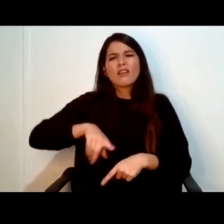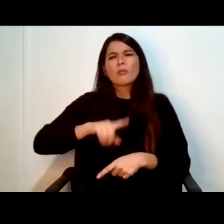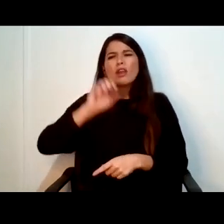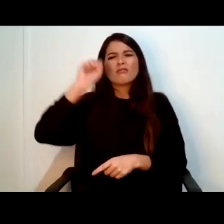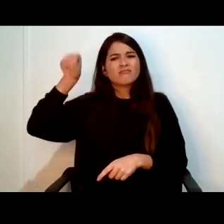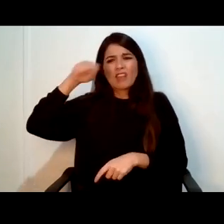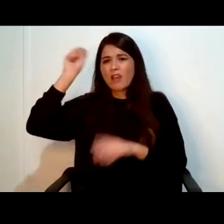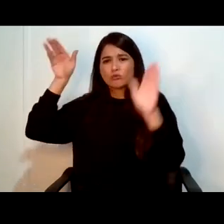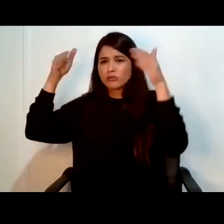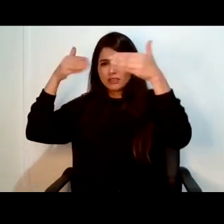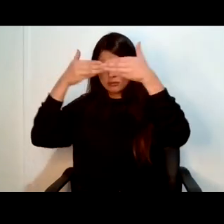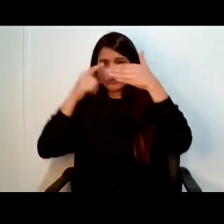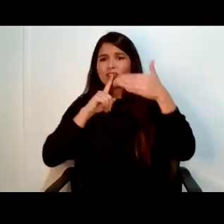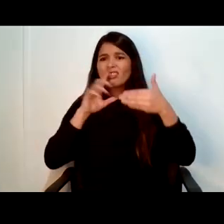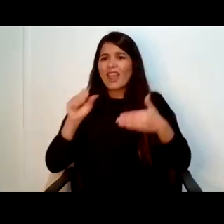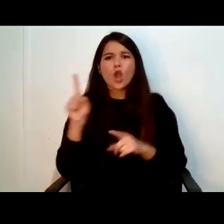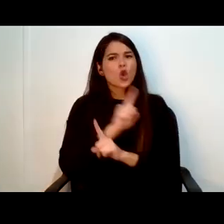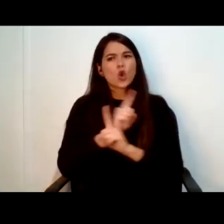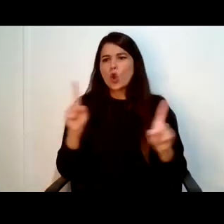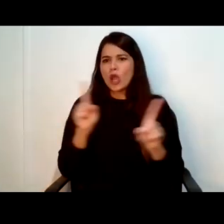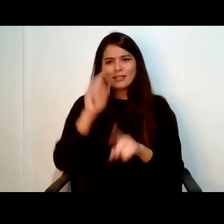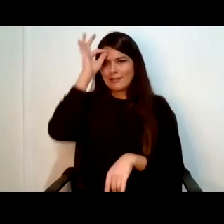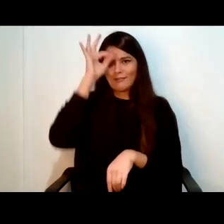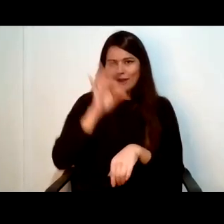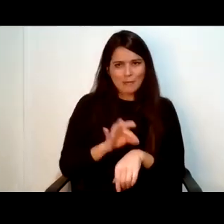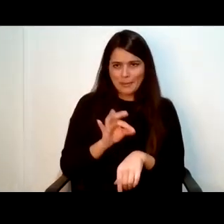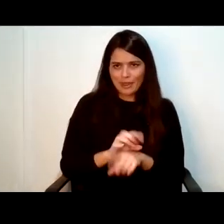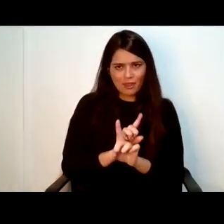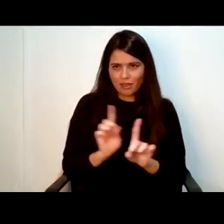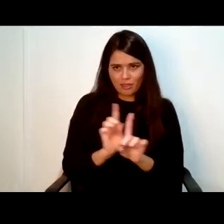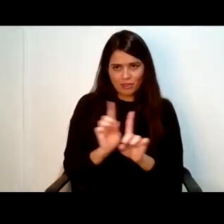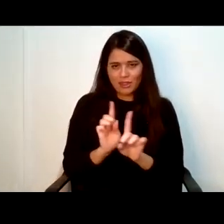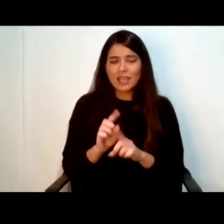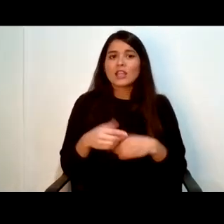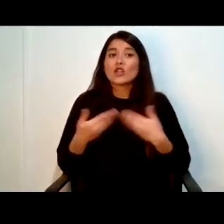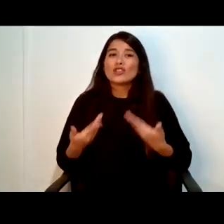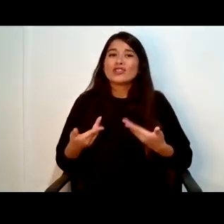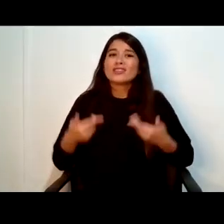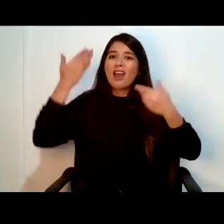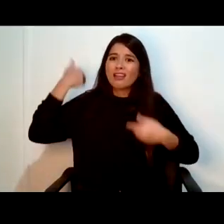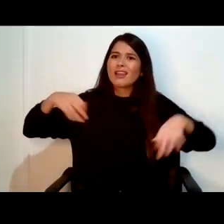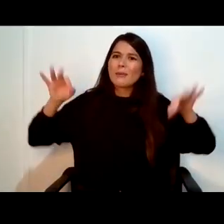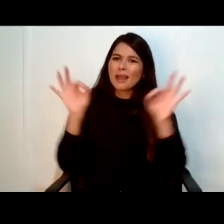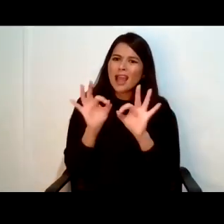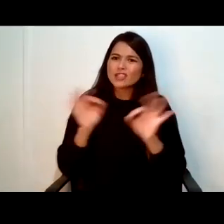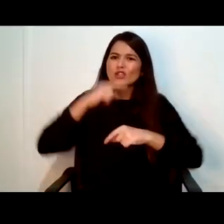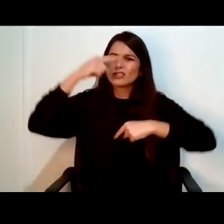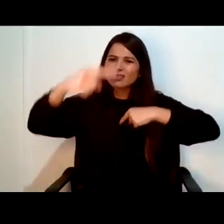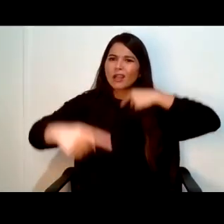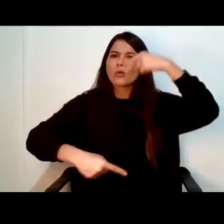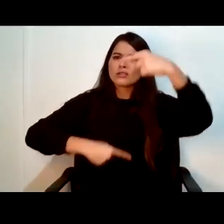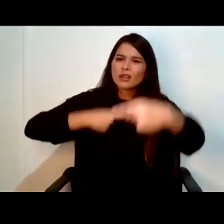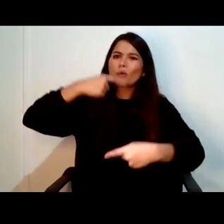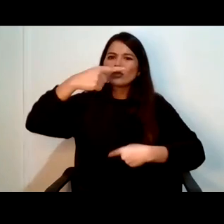una enfermedad. Entonces, esta explicación circular nos llevaba a